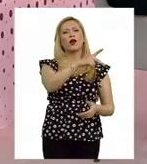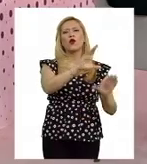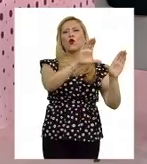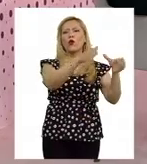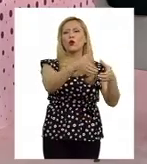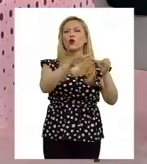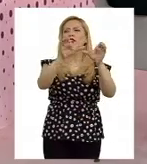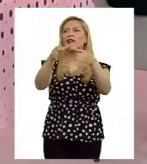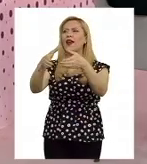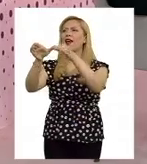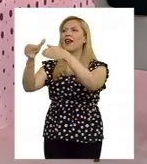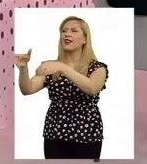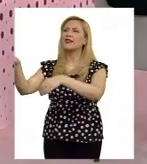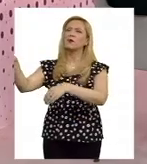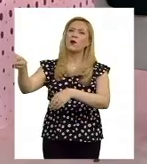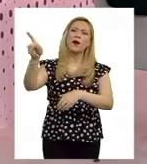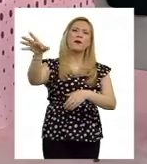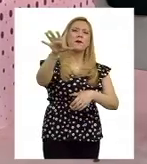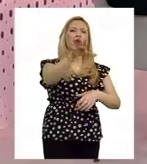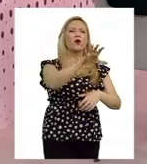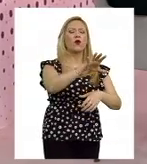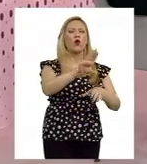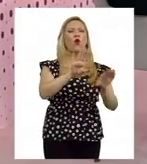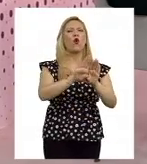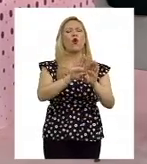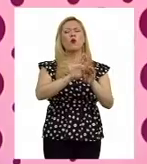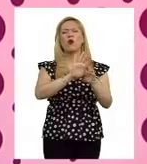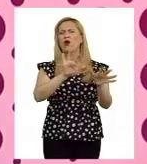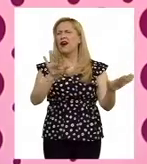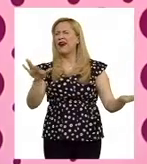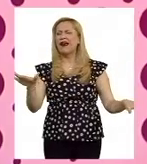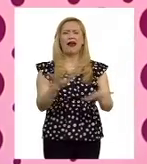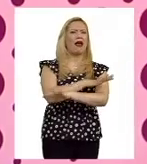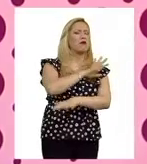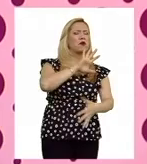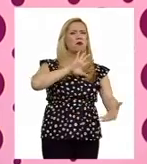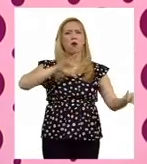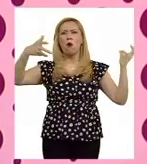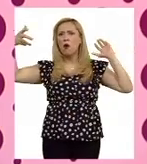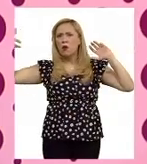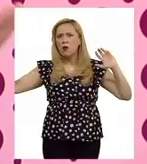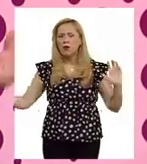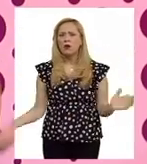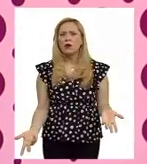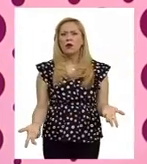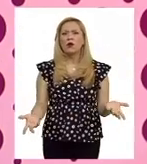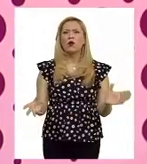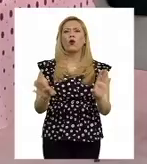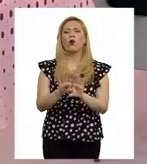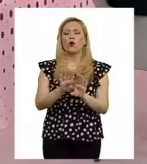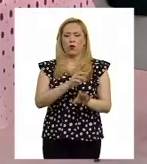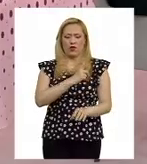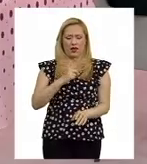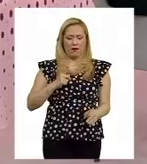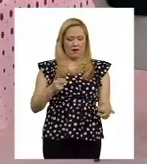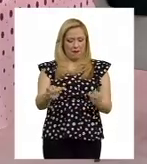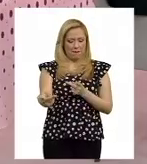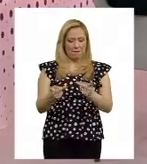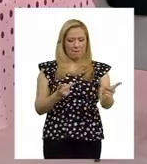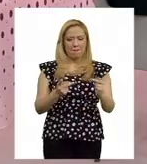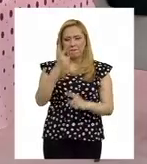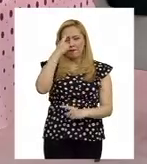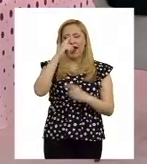estas regiones? ¿Cómo se tendría que alterar o cómo más bien, cómo se tendría que planear